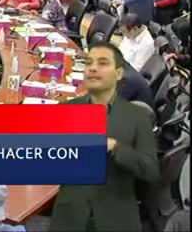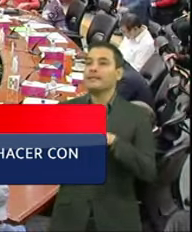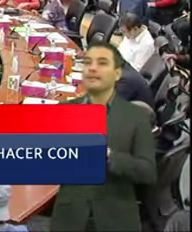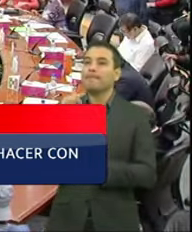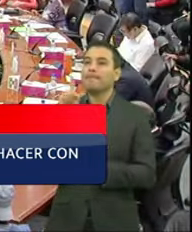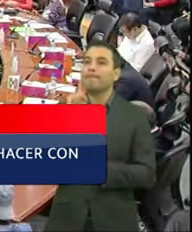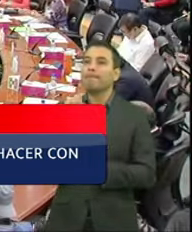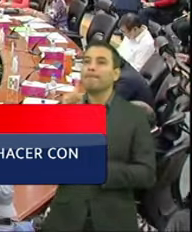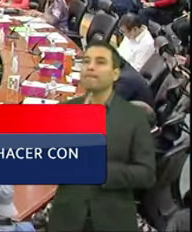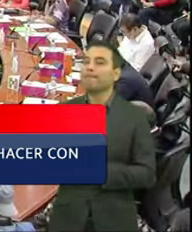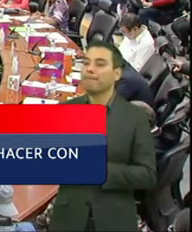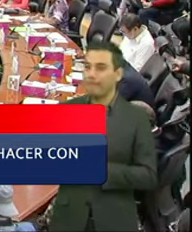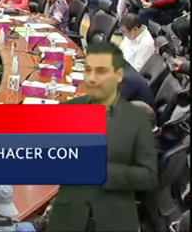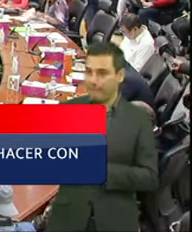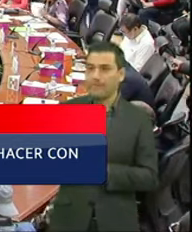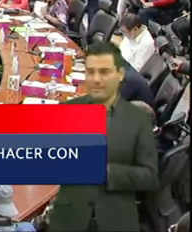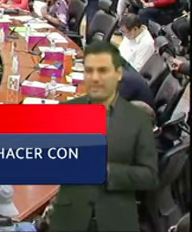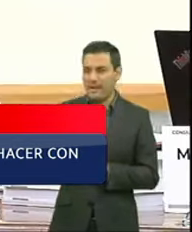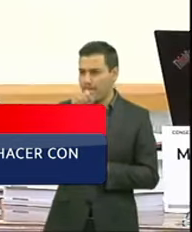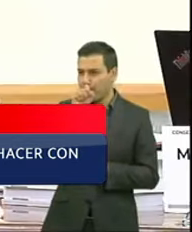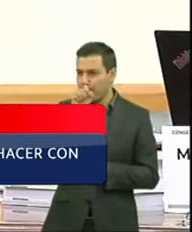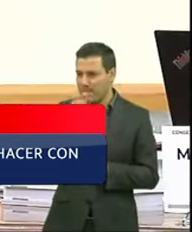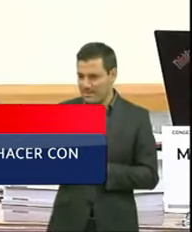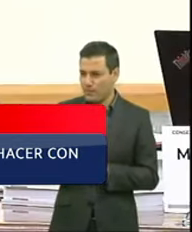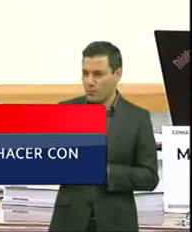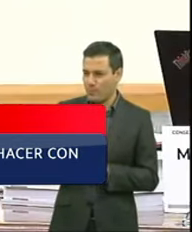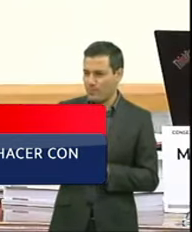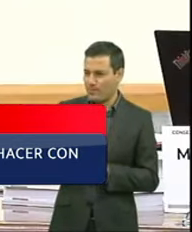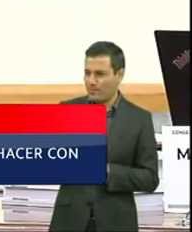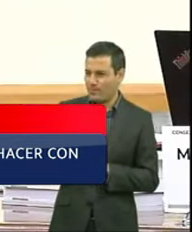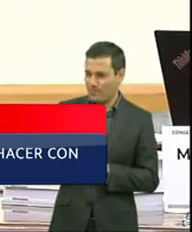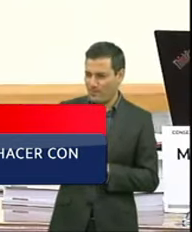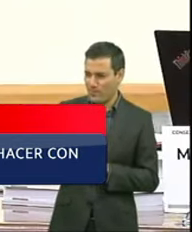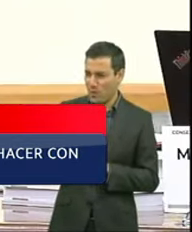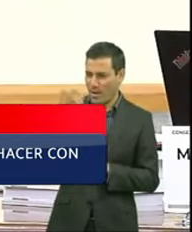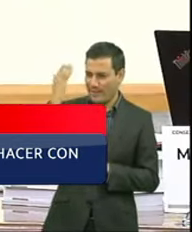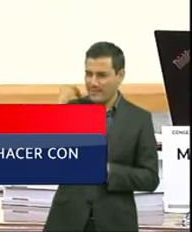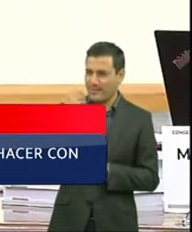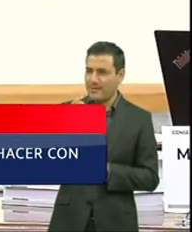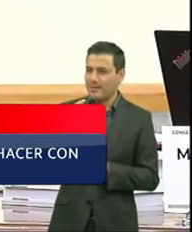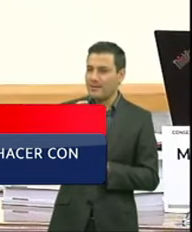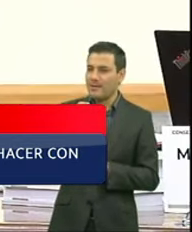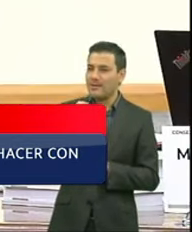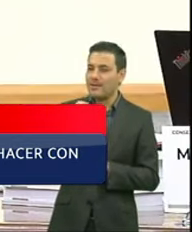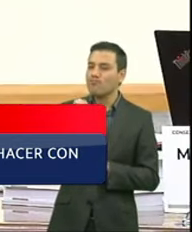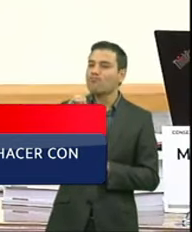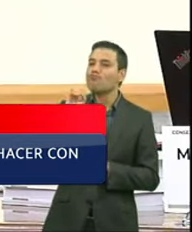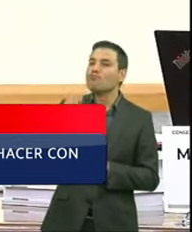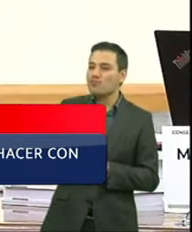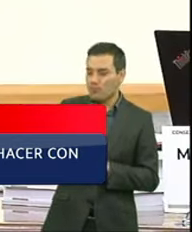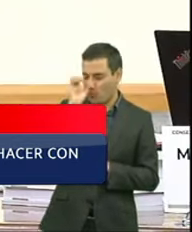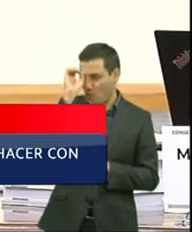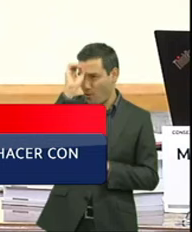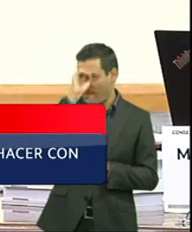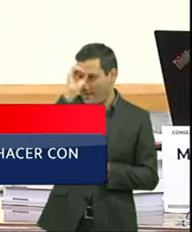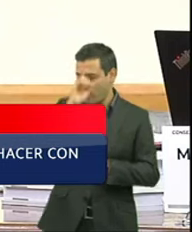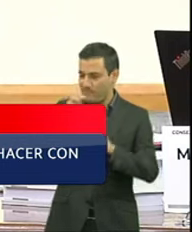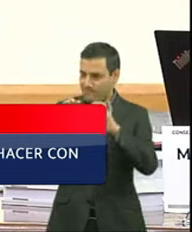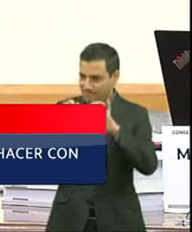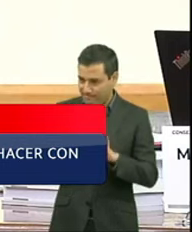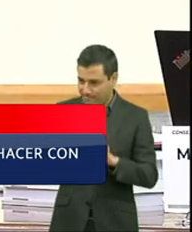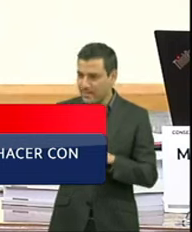los amenazaron con juicio político, etcétera, a los jueces, enseñando otra vez, insisto, el cobre. Cada vez se ven